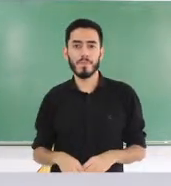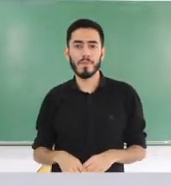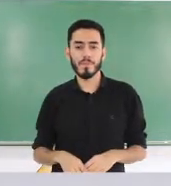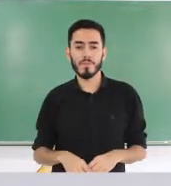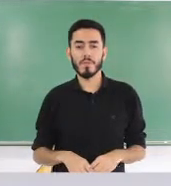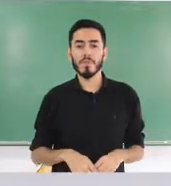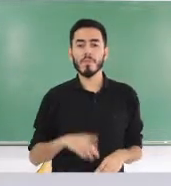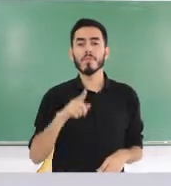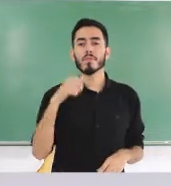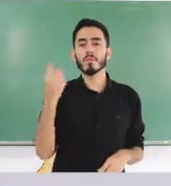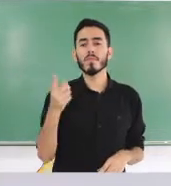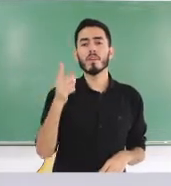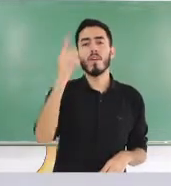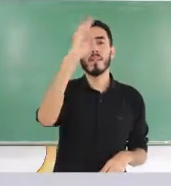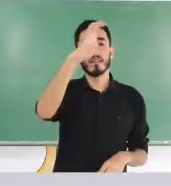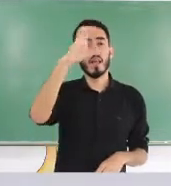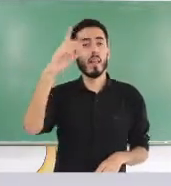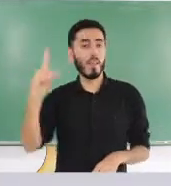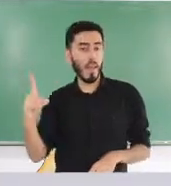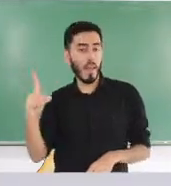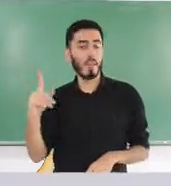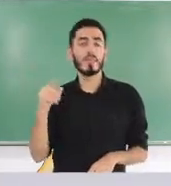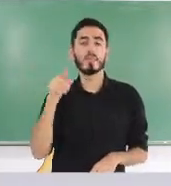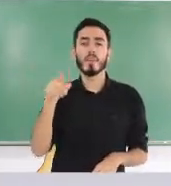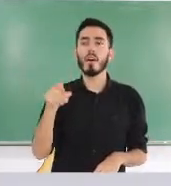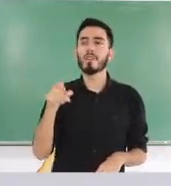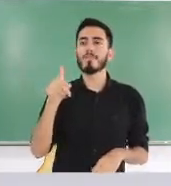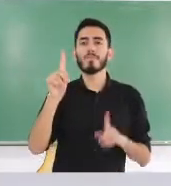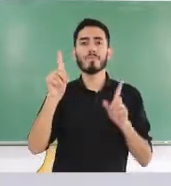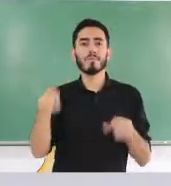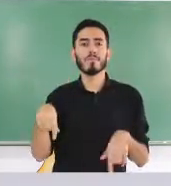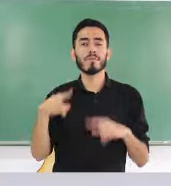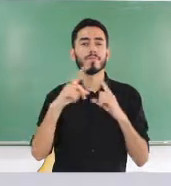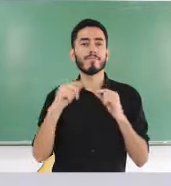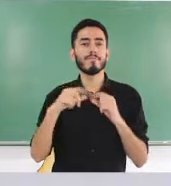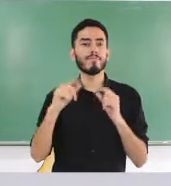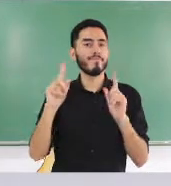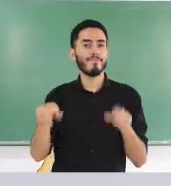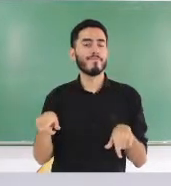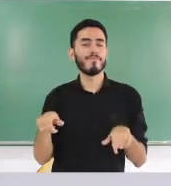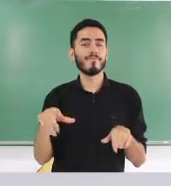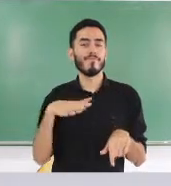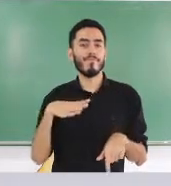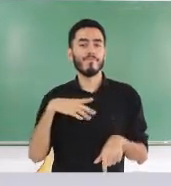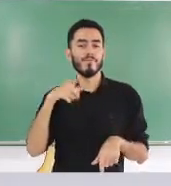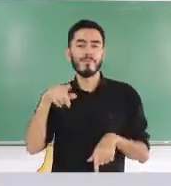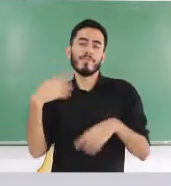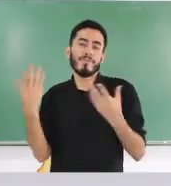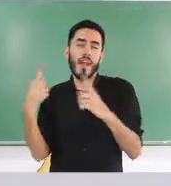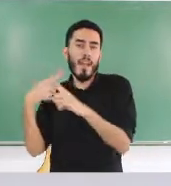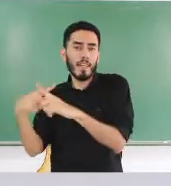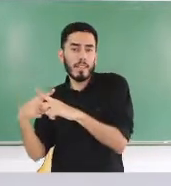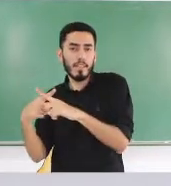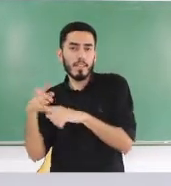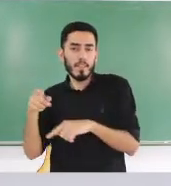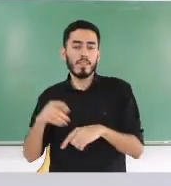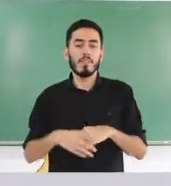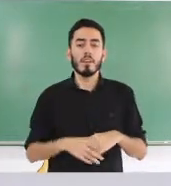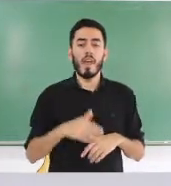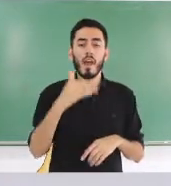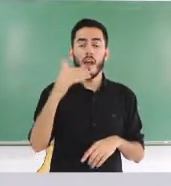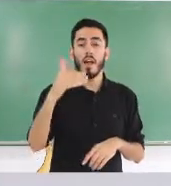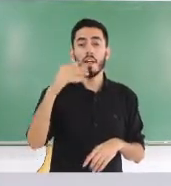CD nuevamente, que es el término desconocido. Entonces, nos queda X. Y el término